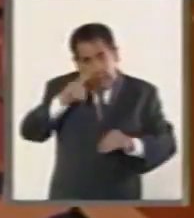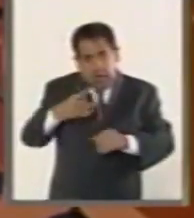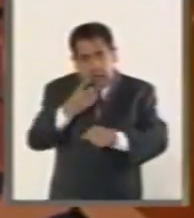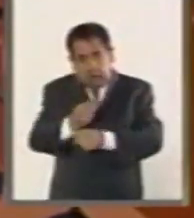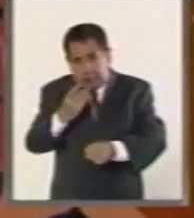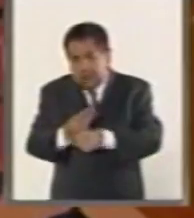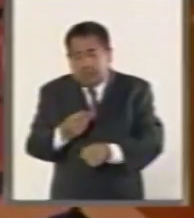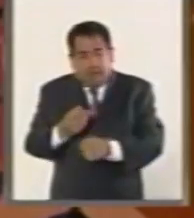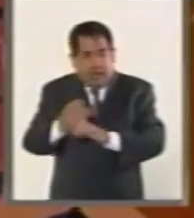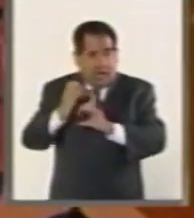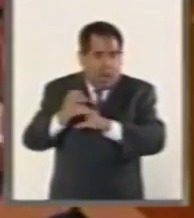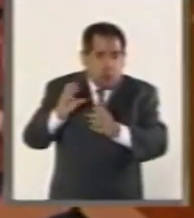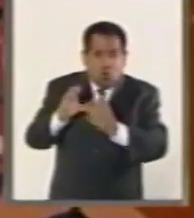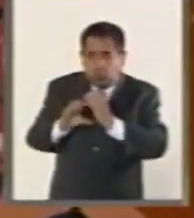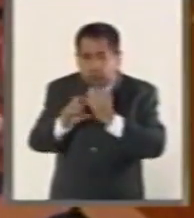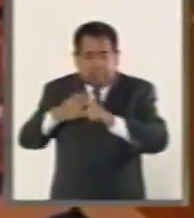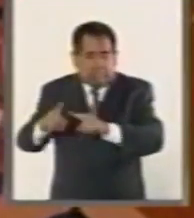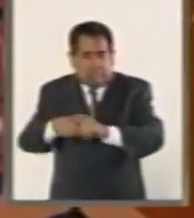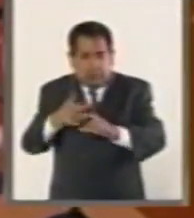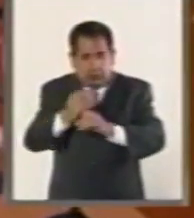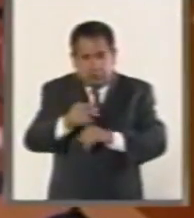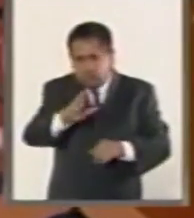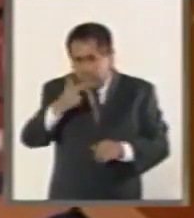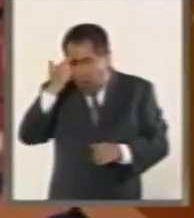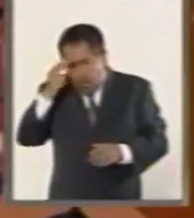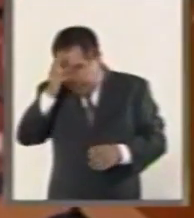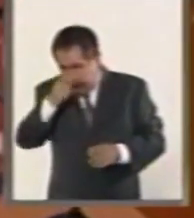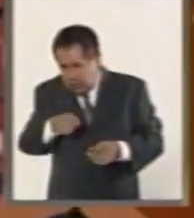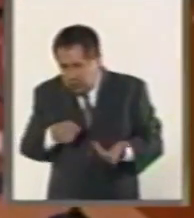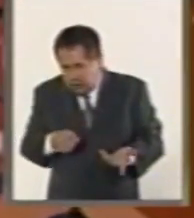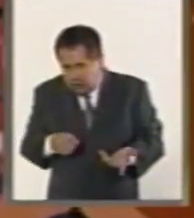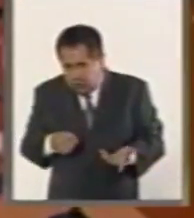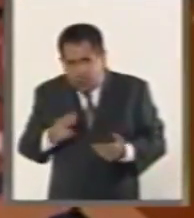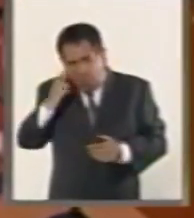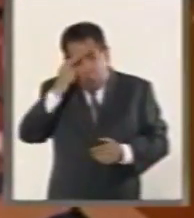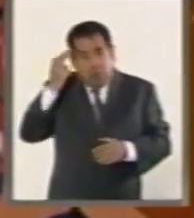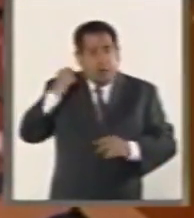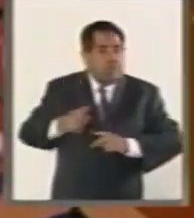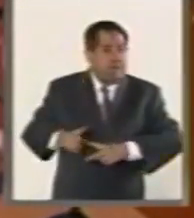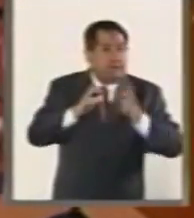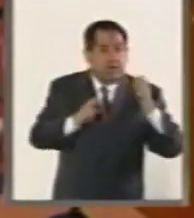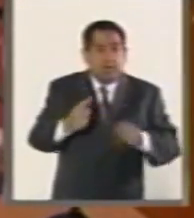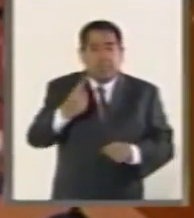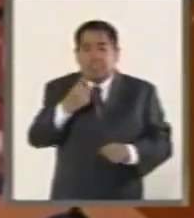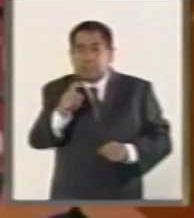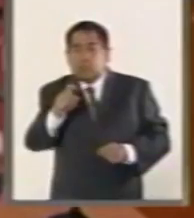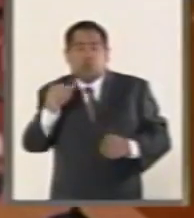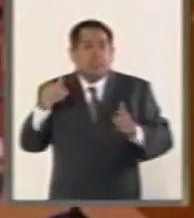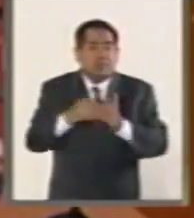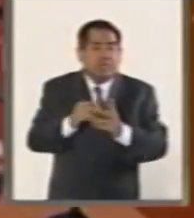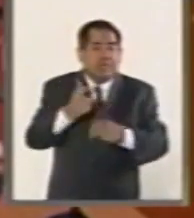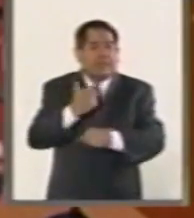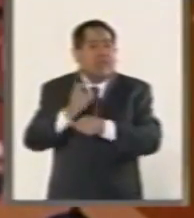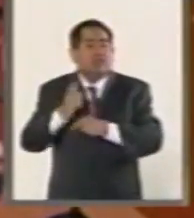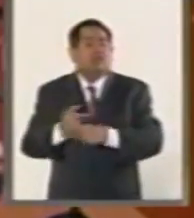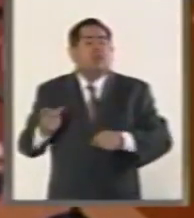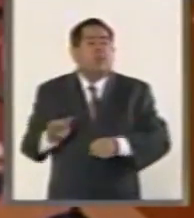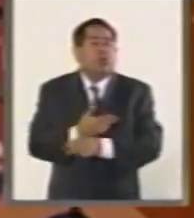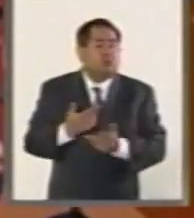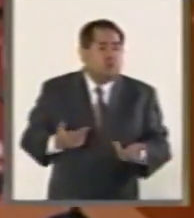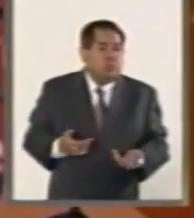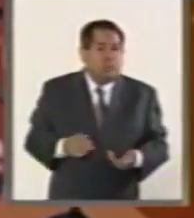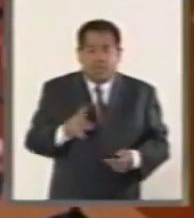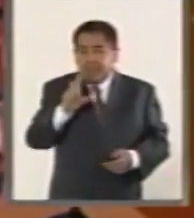del parque vehicular. O ya no se acuerdan cómo se renovaron los 106 mil taxis de esta ciudad, los